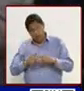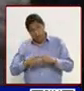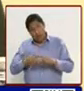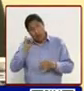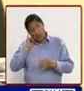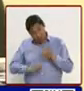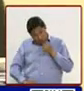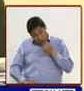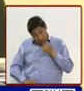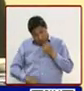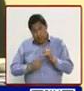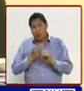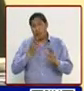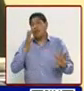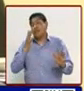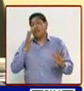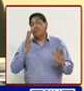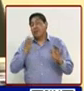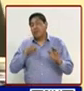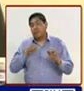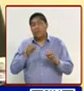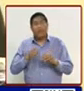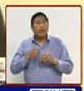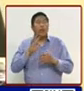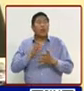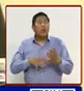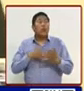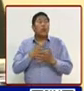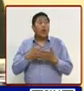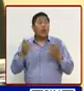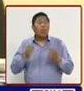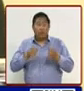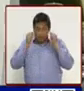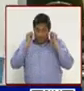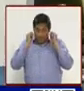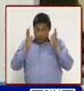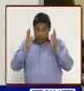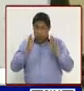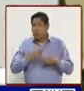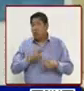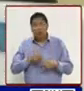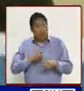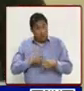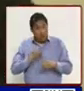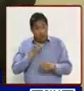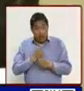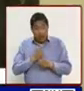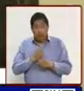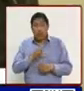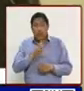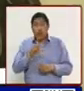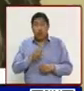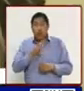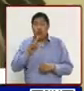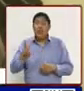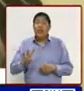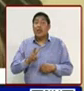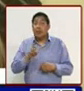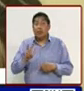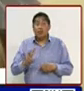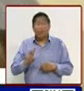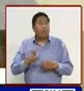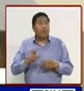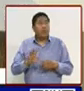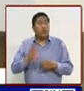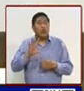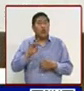el último que esté en esa fila. Los horarios de atención son los horarios normales de trabajo. De lunes a viernes se va a atender